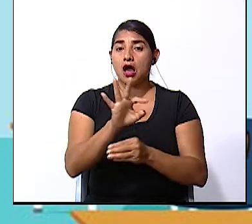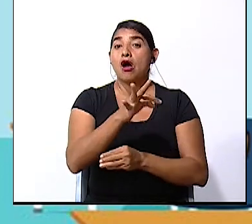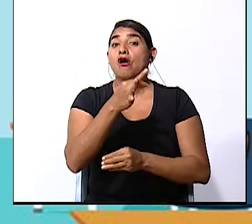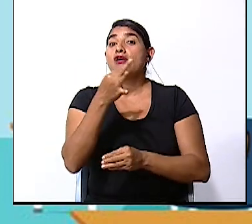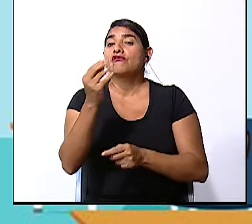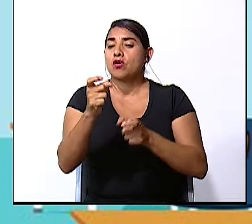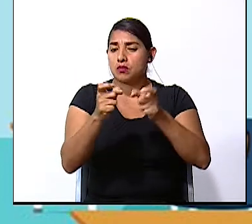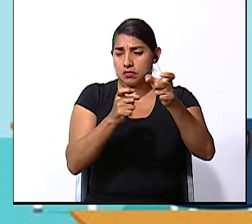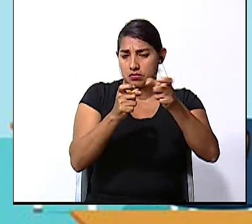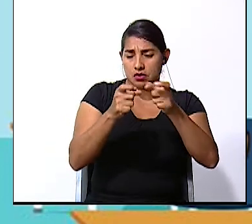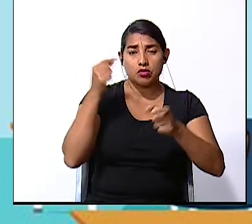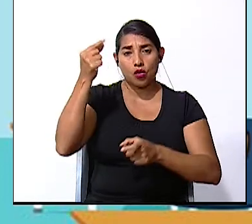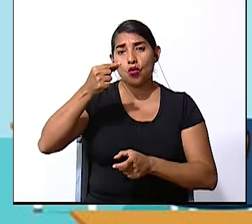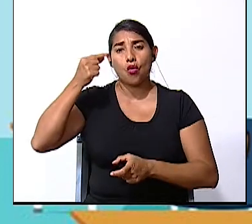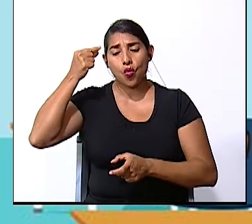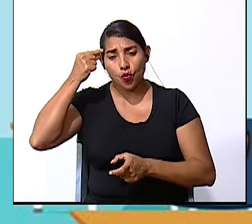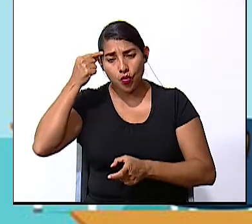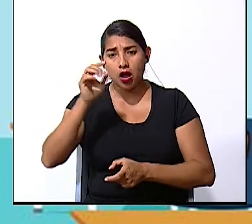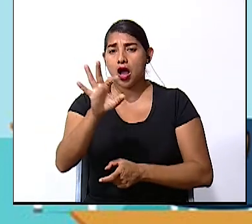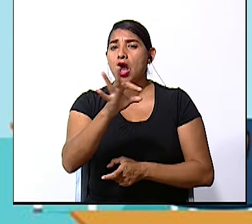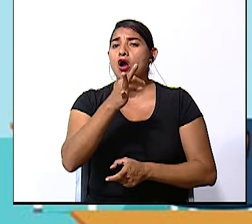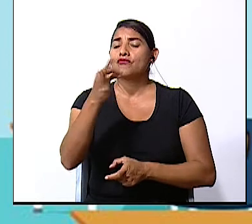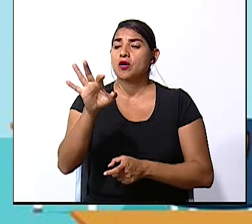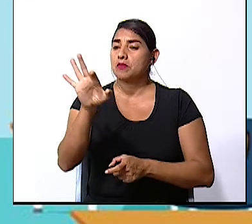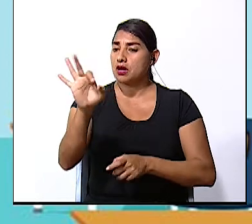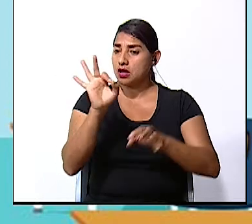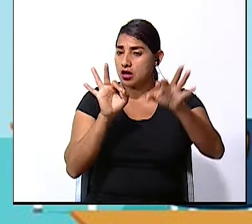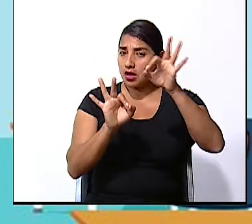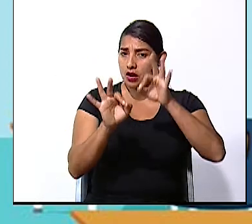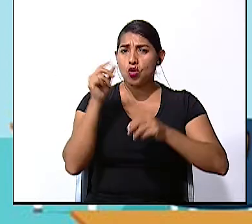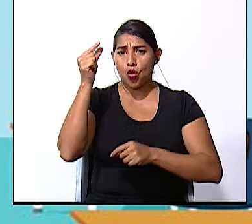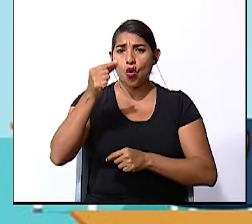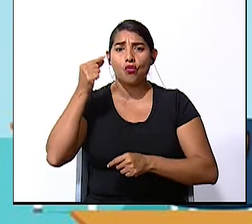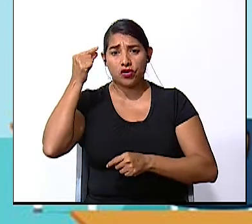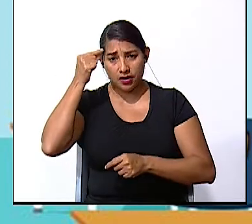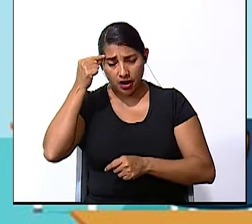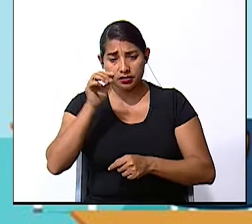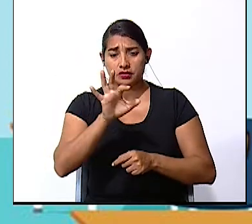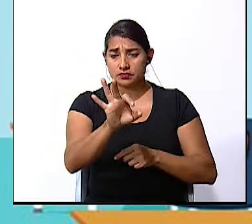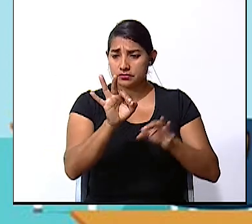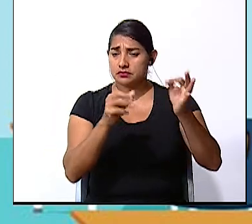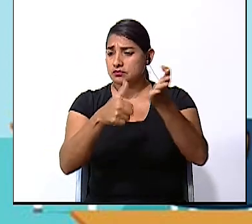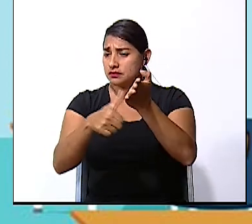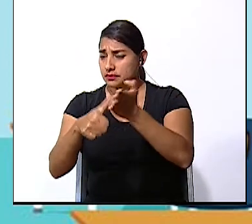de gobierno, la forma de elegir a nuestros gobernantes,